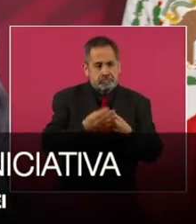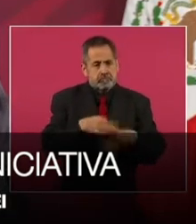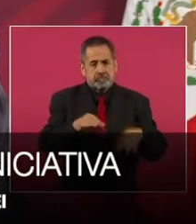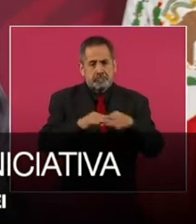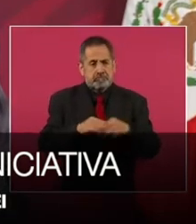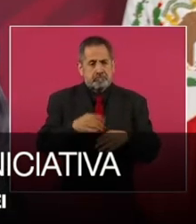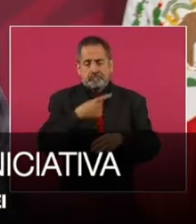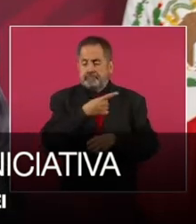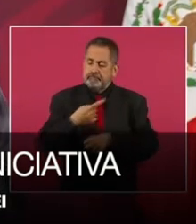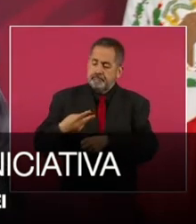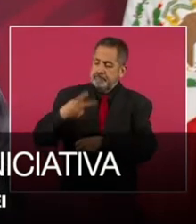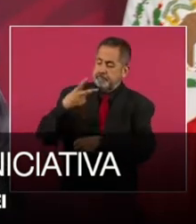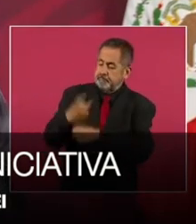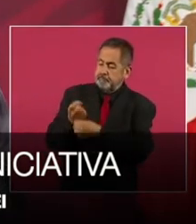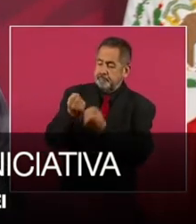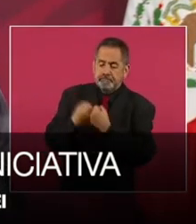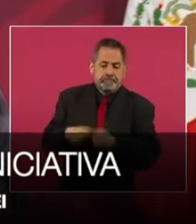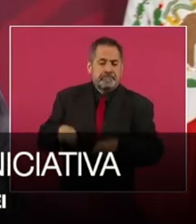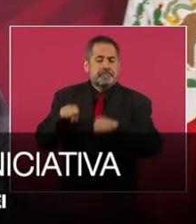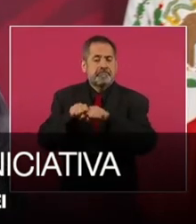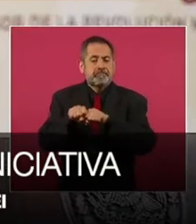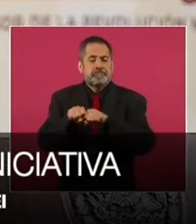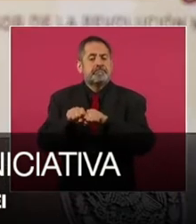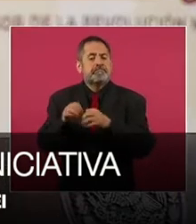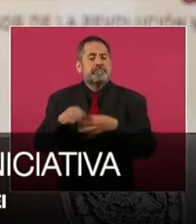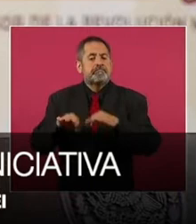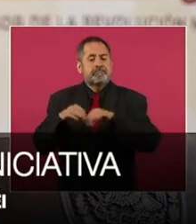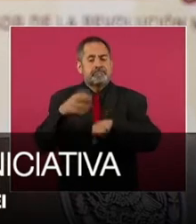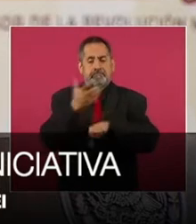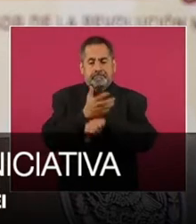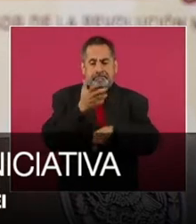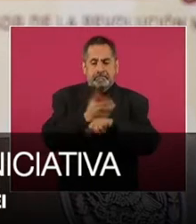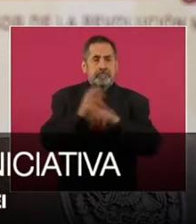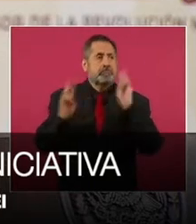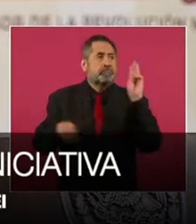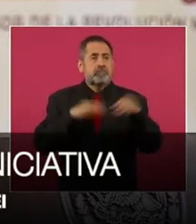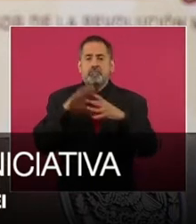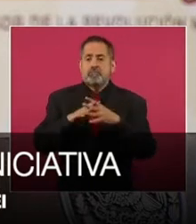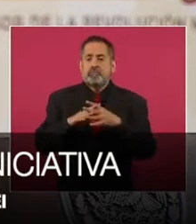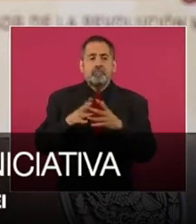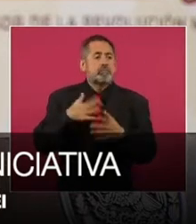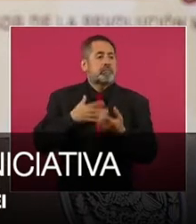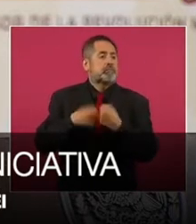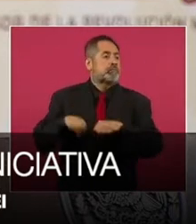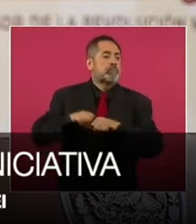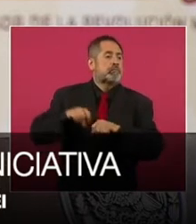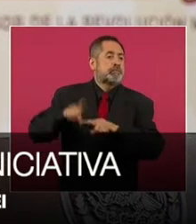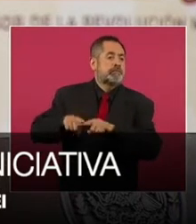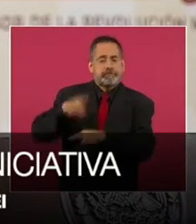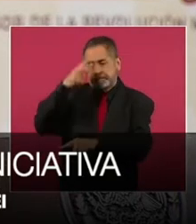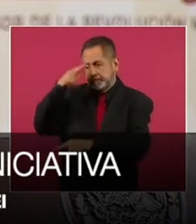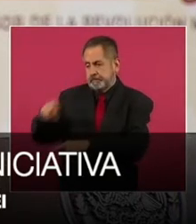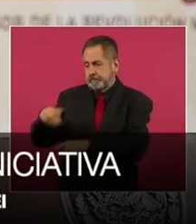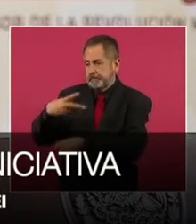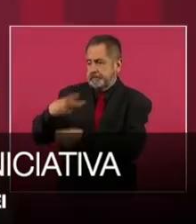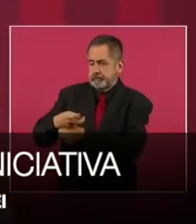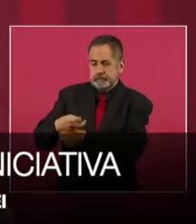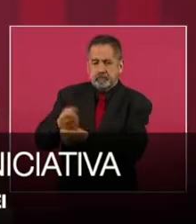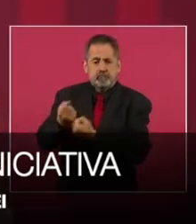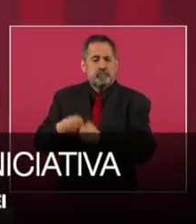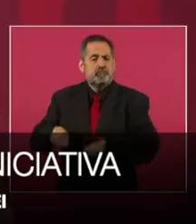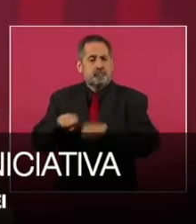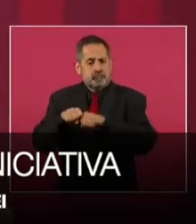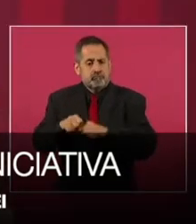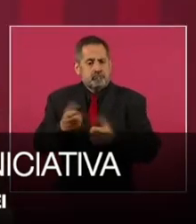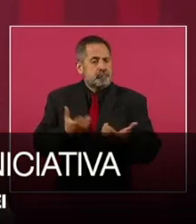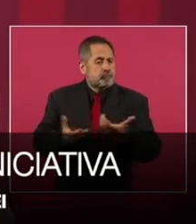de reforma a la ley de austeridad para que se cumpla. En su conferencia en Palacio Nacional fue cuestionado sobre los altos sueldos que